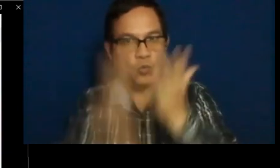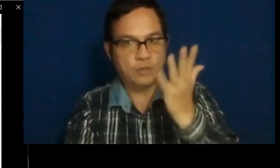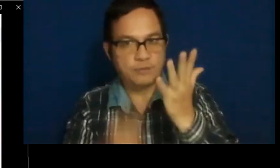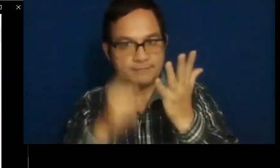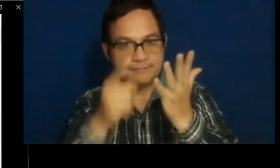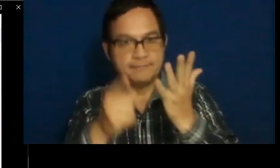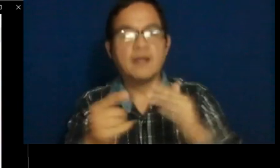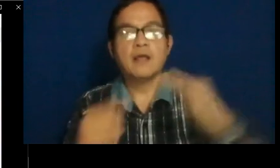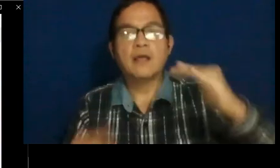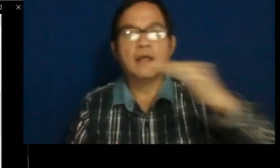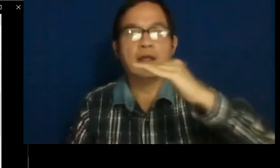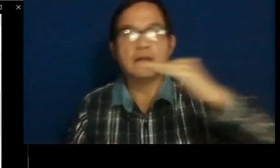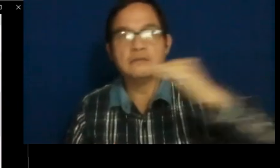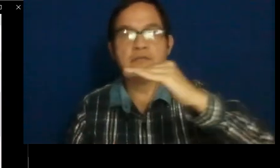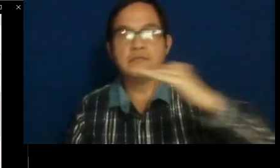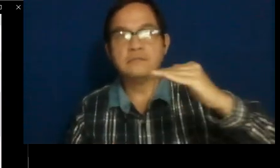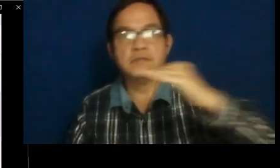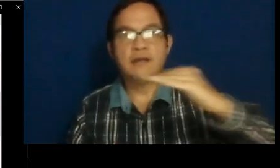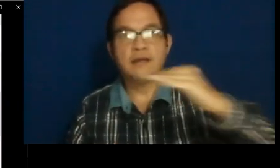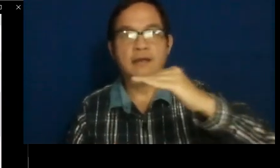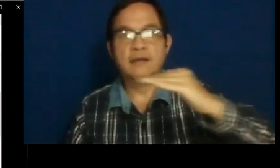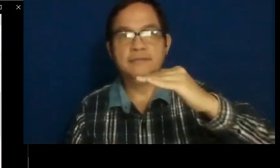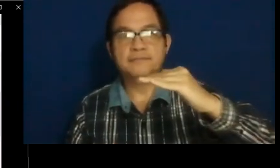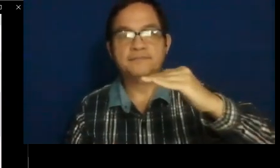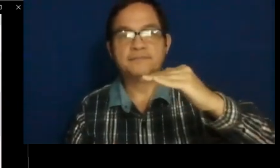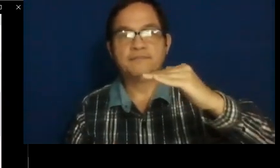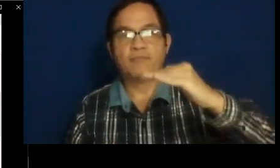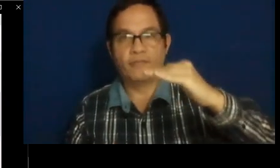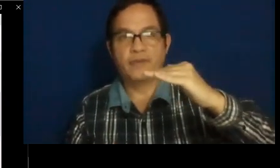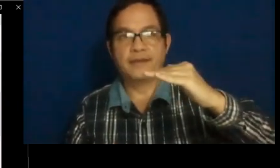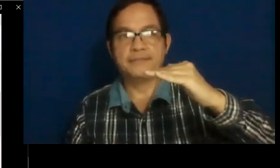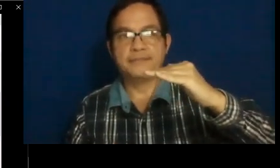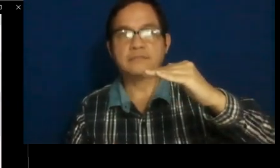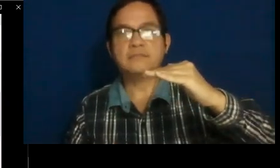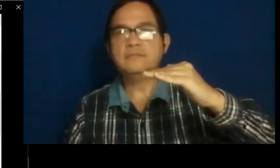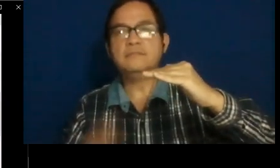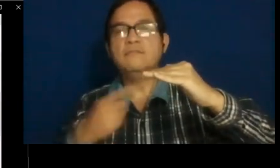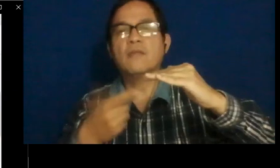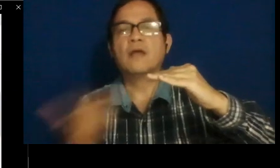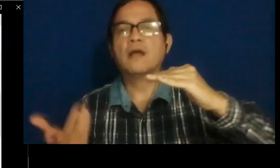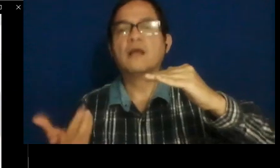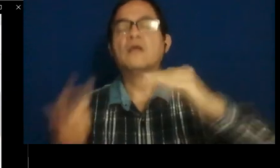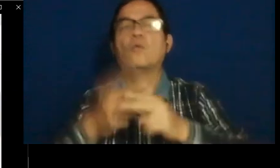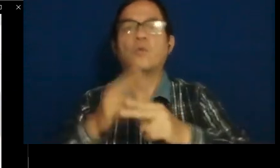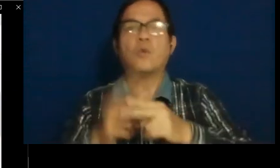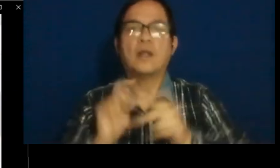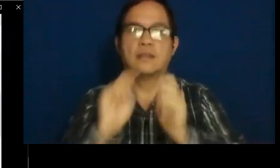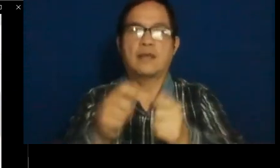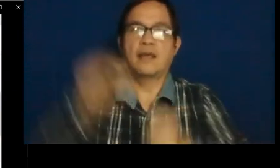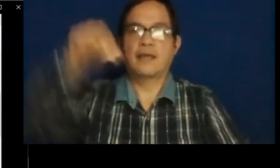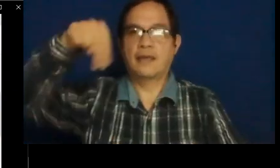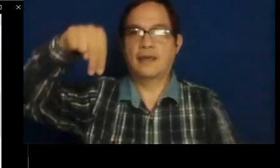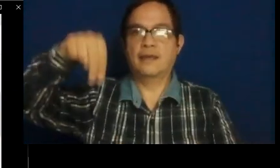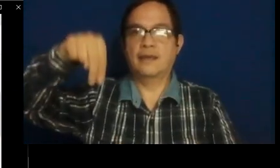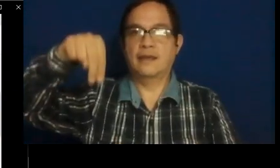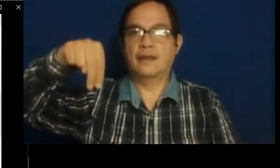el carrito que va a estar aquí al costado superior, al costado izquierdo superior, este lo vamos a denominar M1. Este me va a representar